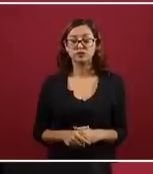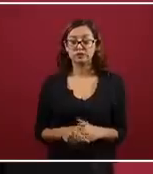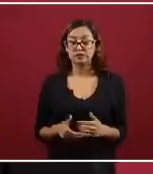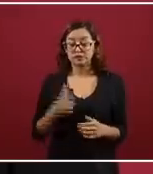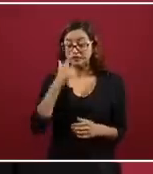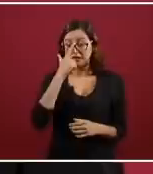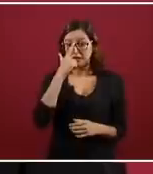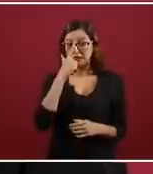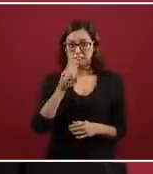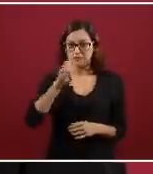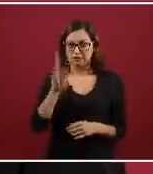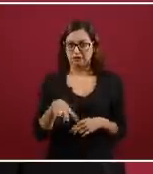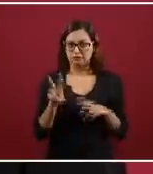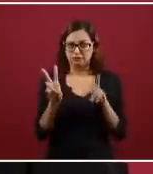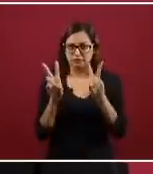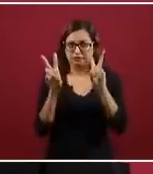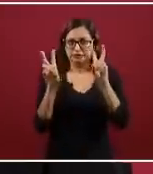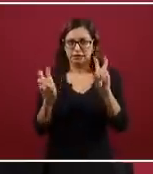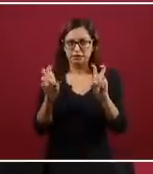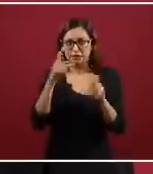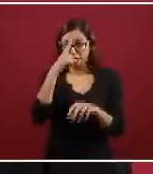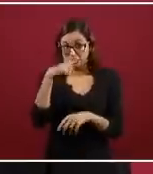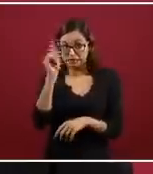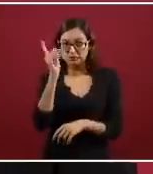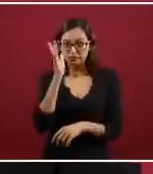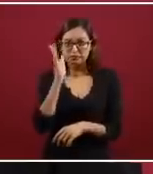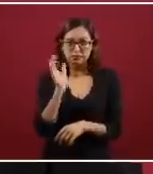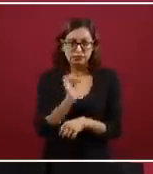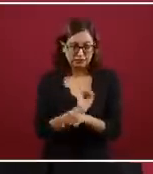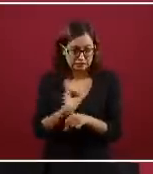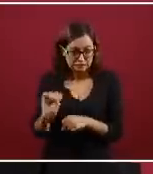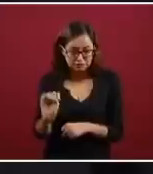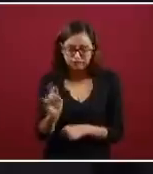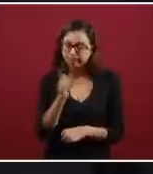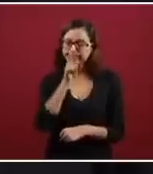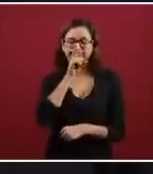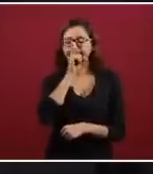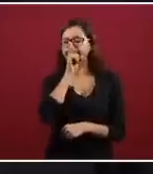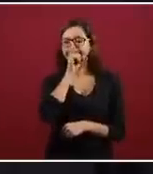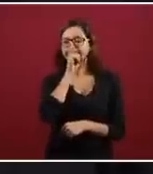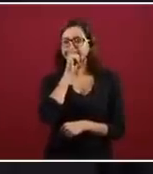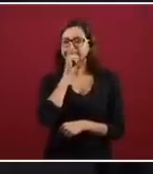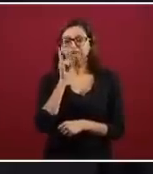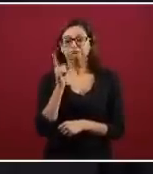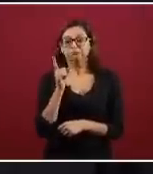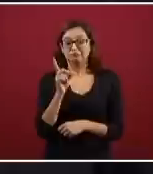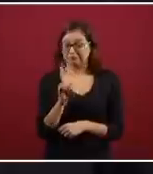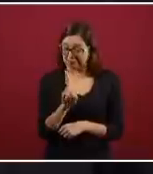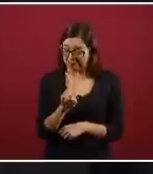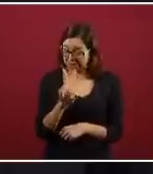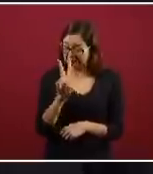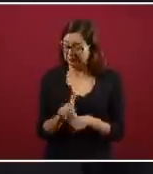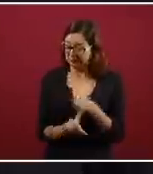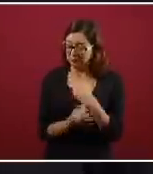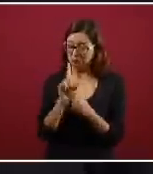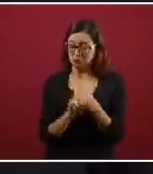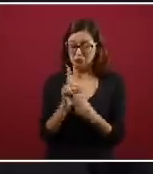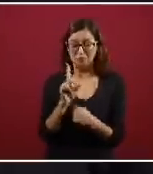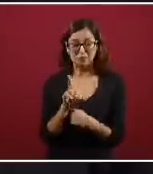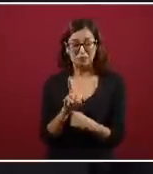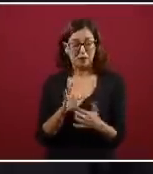sencillo, nos dejaron bien sembrado el problema de la